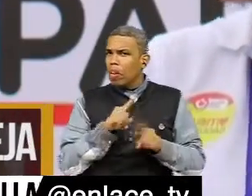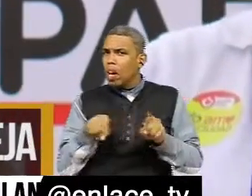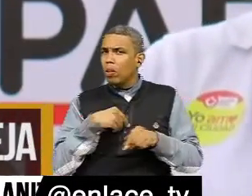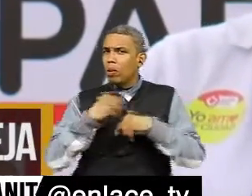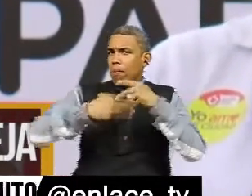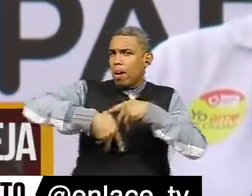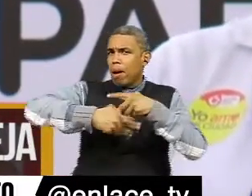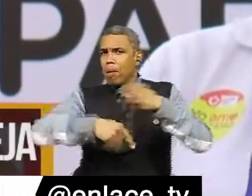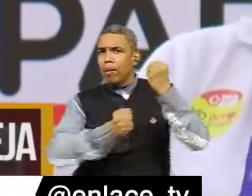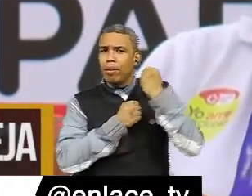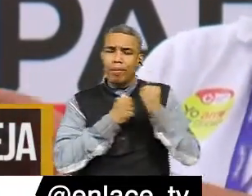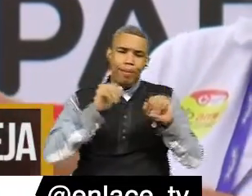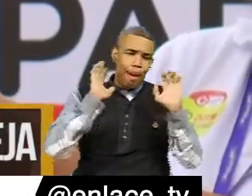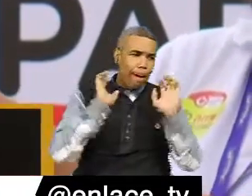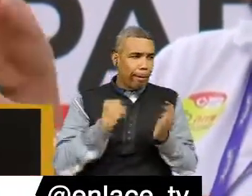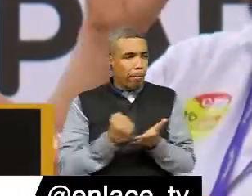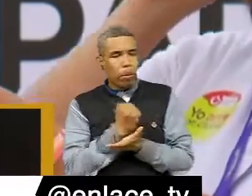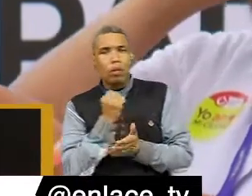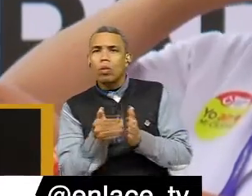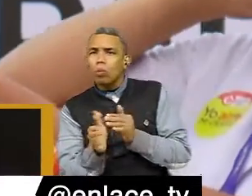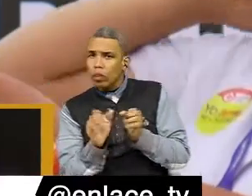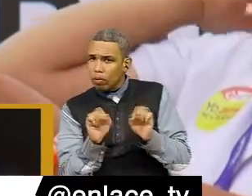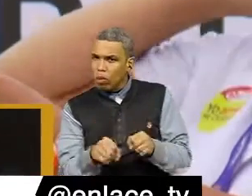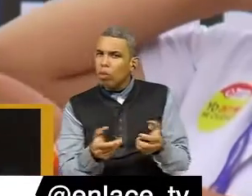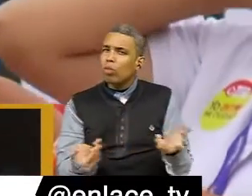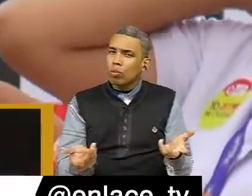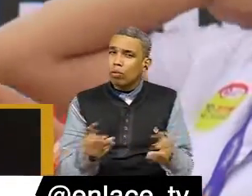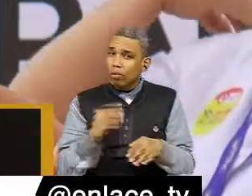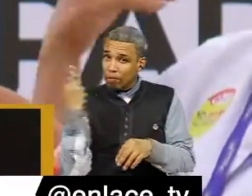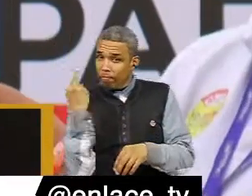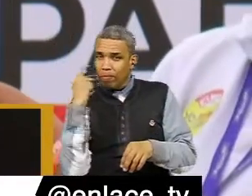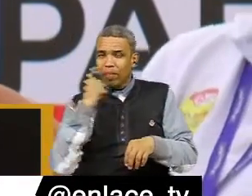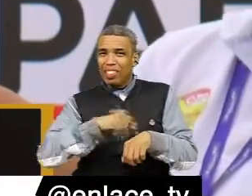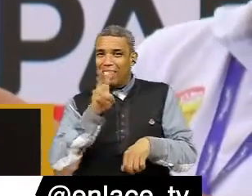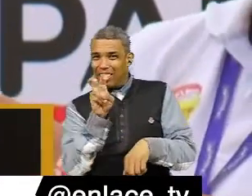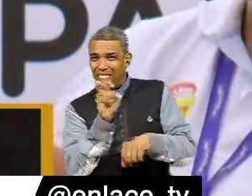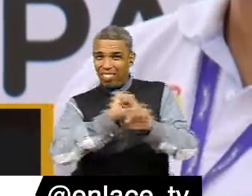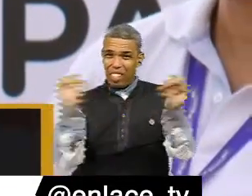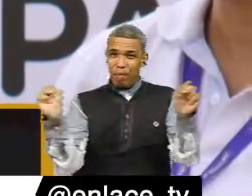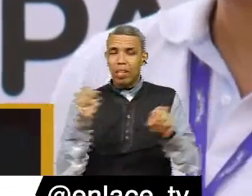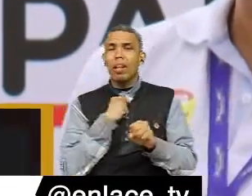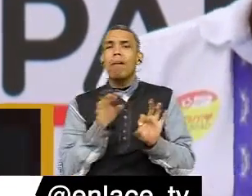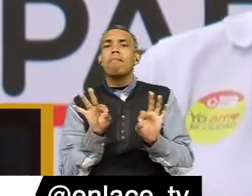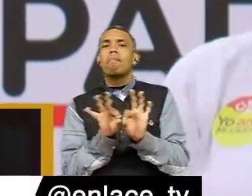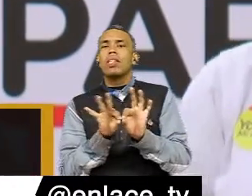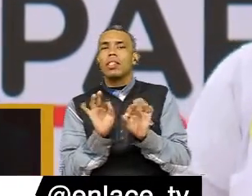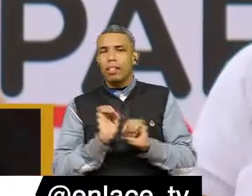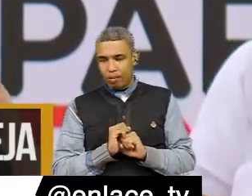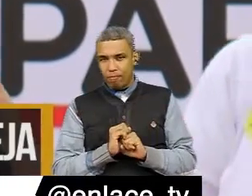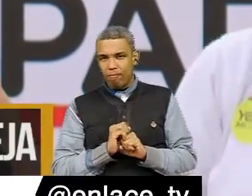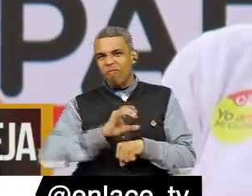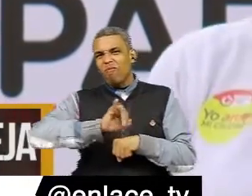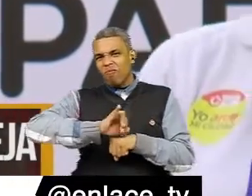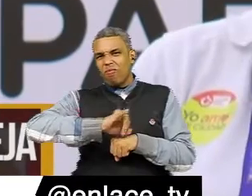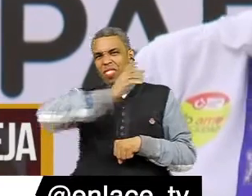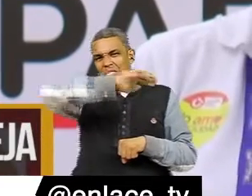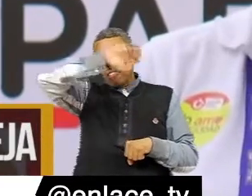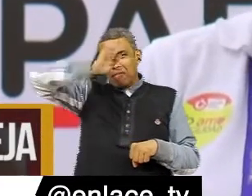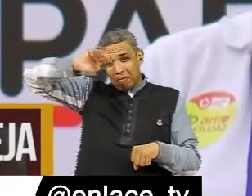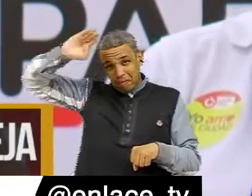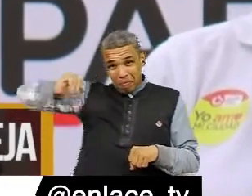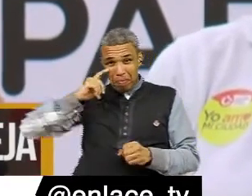conmemorativas? Pues la invitación es a partir de las 7 de la mañana en el Tedeum, es decir, la Eucaristía que se hace pues en honor al Día de la